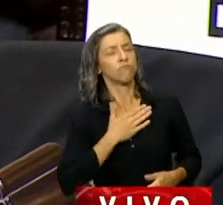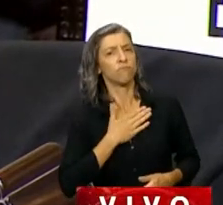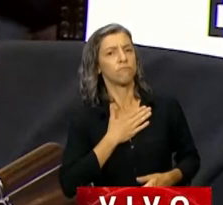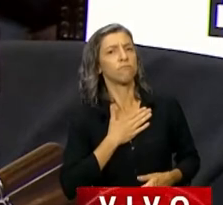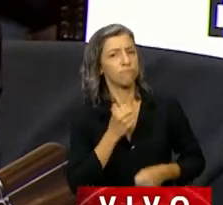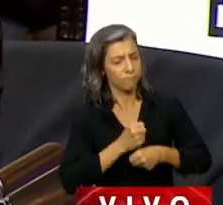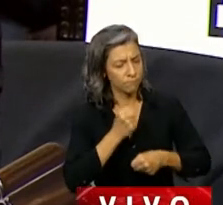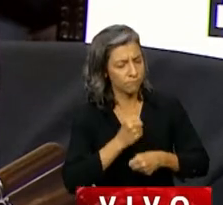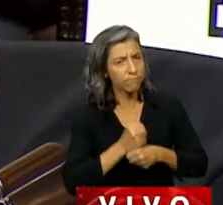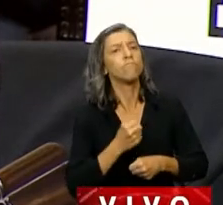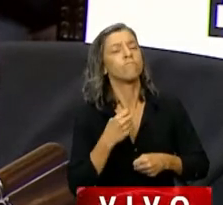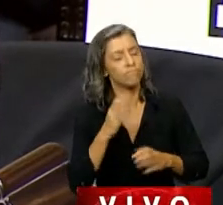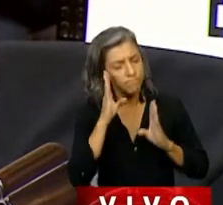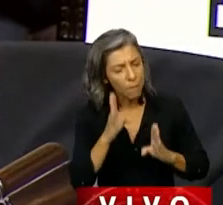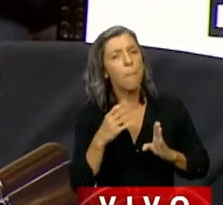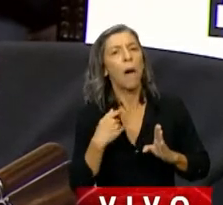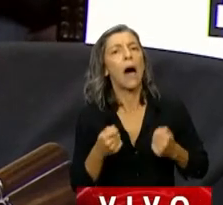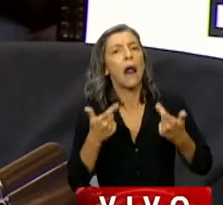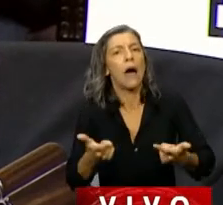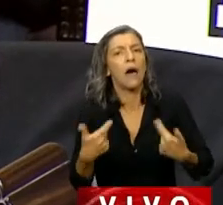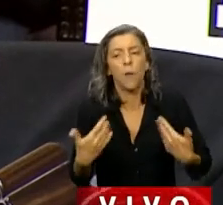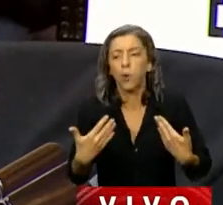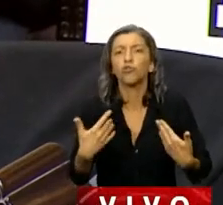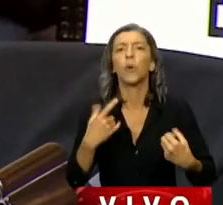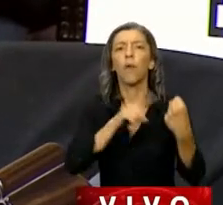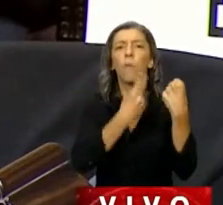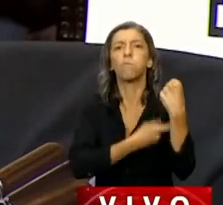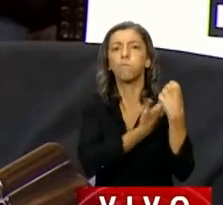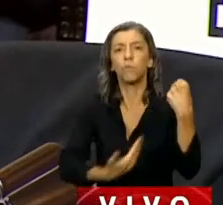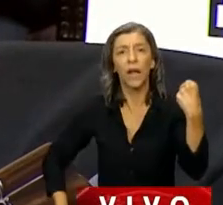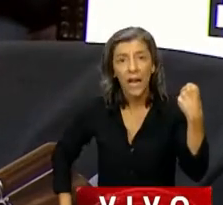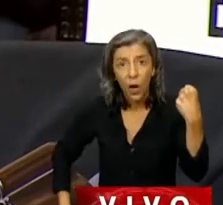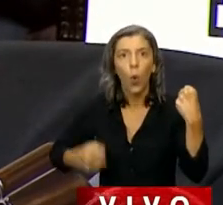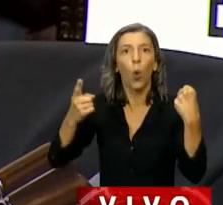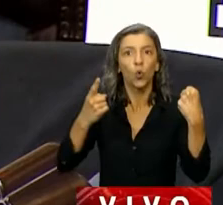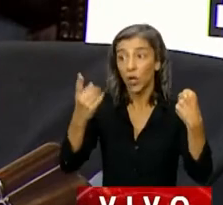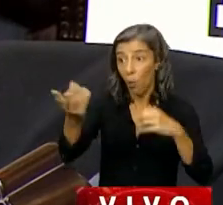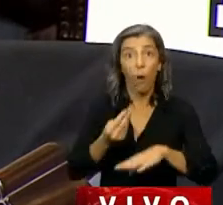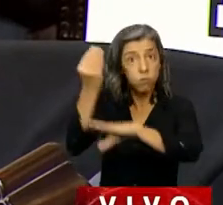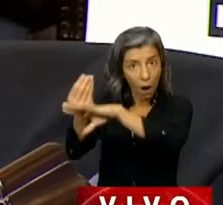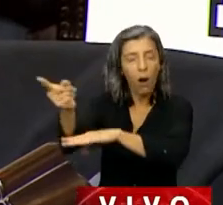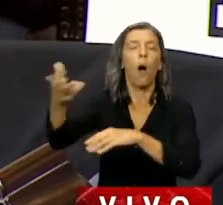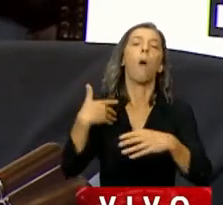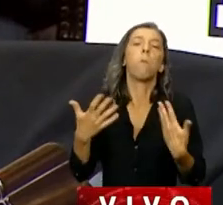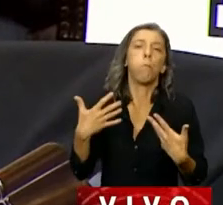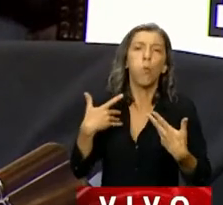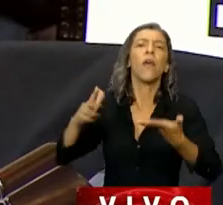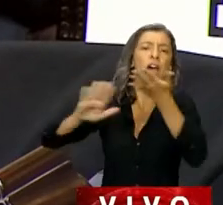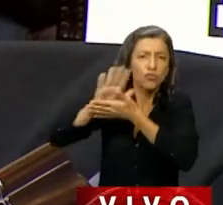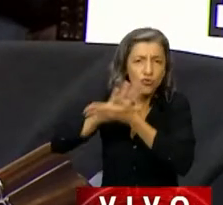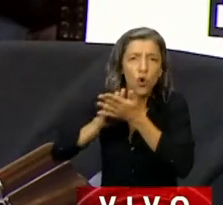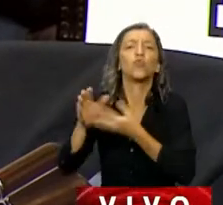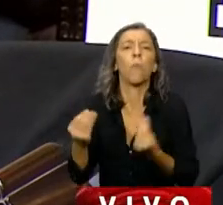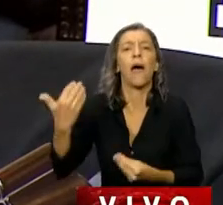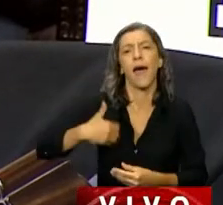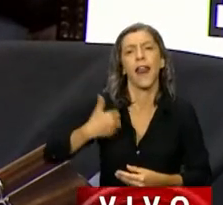cuerpo dé las herramientas al Poder Ejecutivo Nacional para que vaya subsanando los graves problemas que hay y que se ponga la Argentina